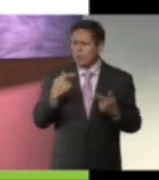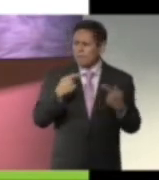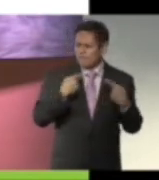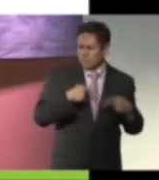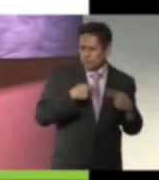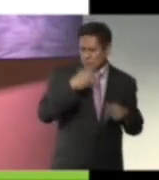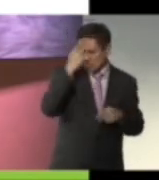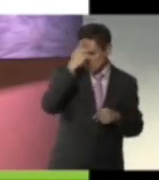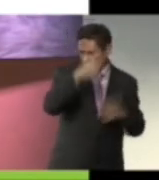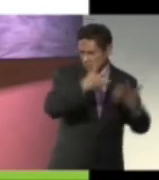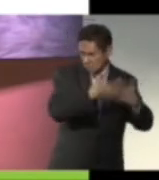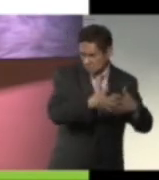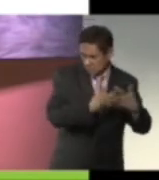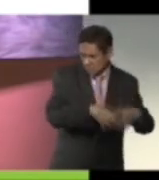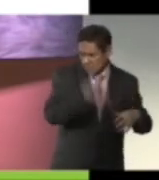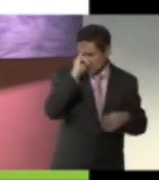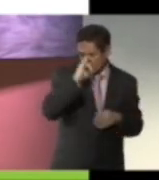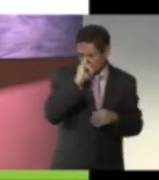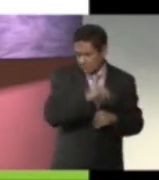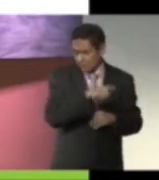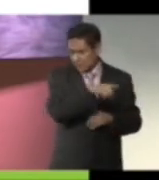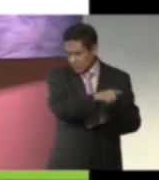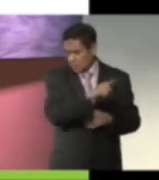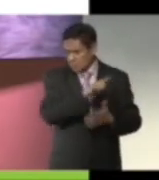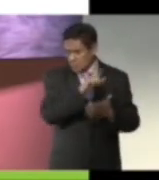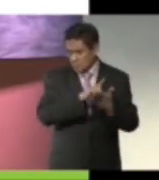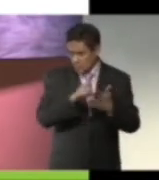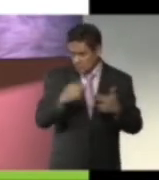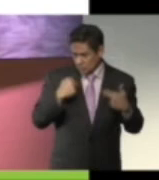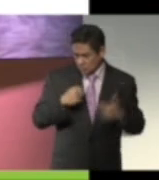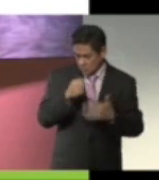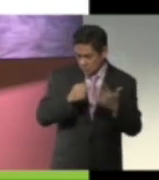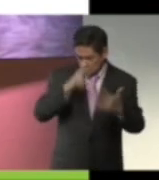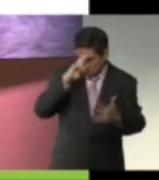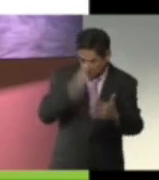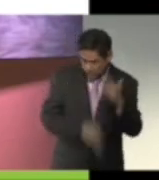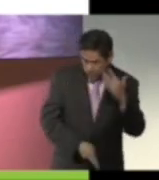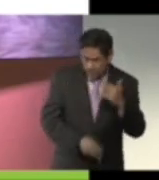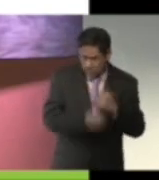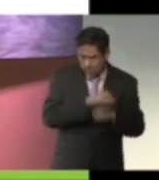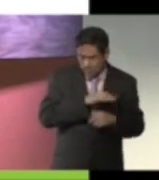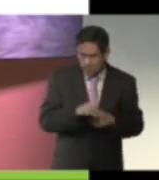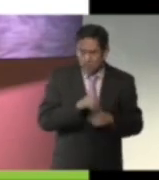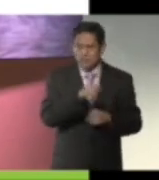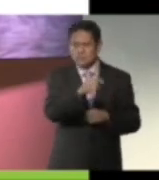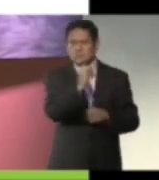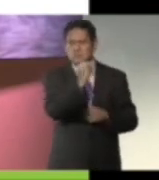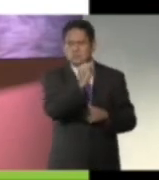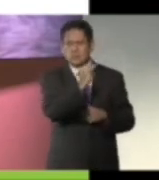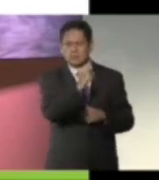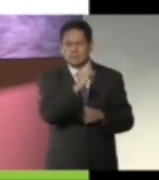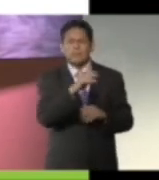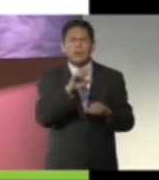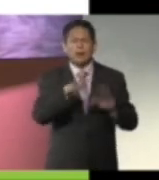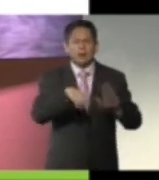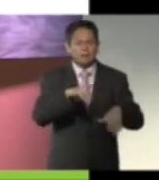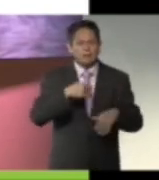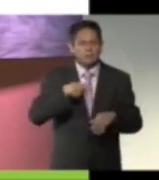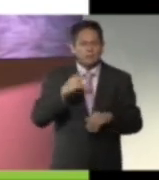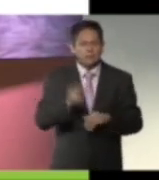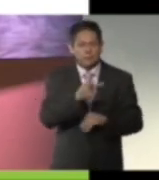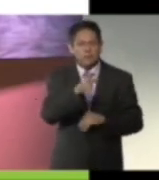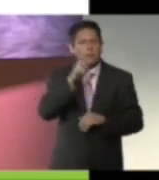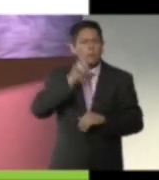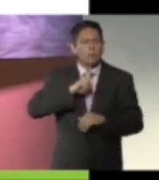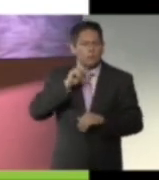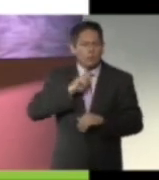Oiga, un sí dudoso, como cuando le pregunto a los hombres, todas las mujeres sindicalistas también, ¿les pueden hacer todo tipo